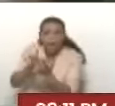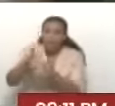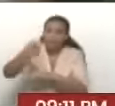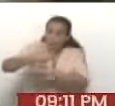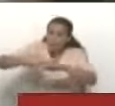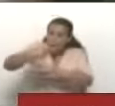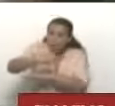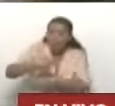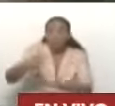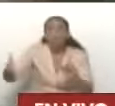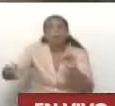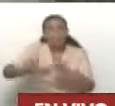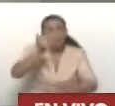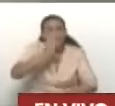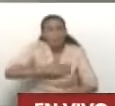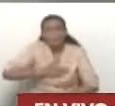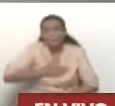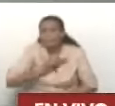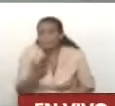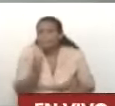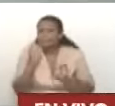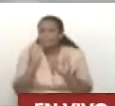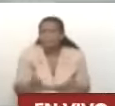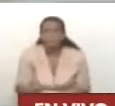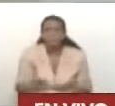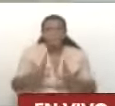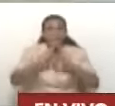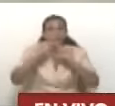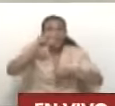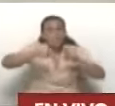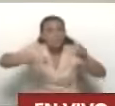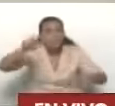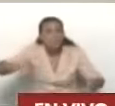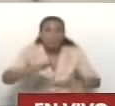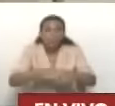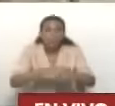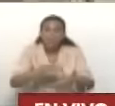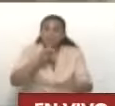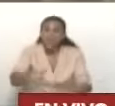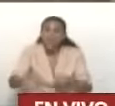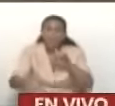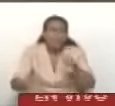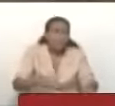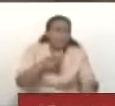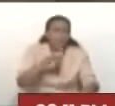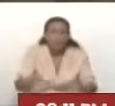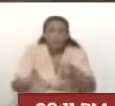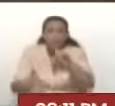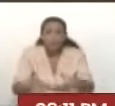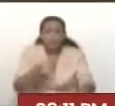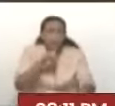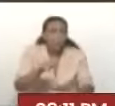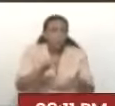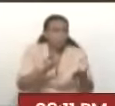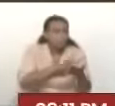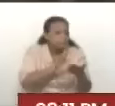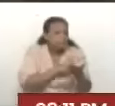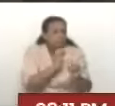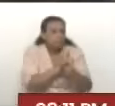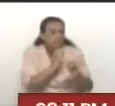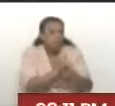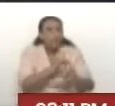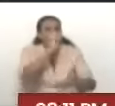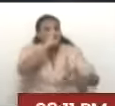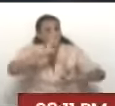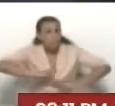lograr. A todos los venezolanos les digo, reporten por el 1x10 que van a tener la respuesta oportuna,